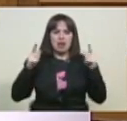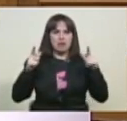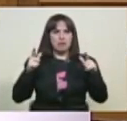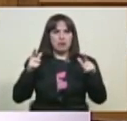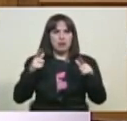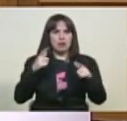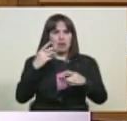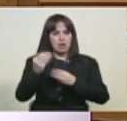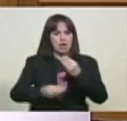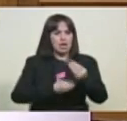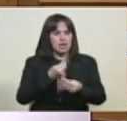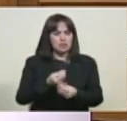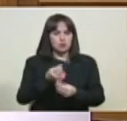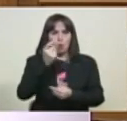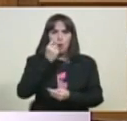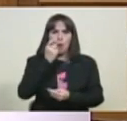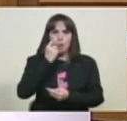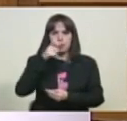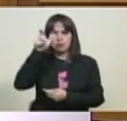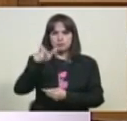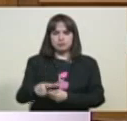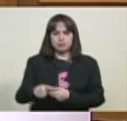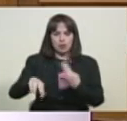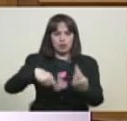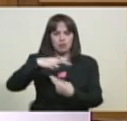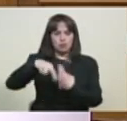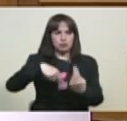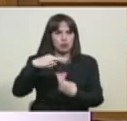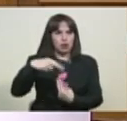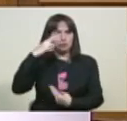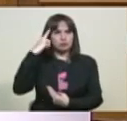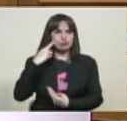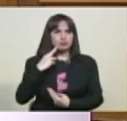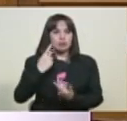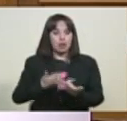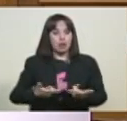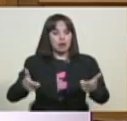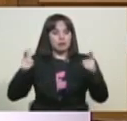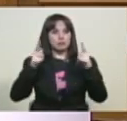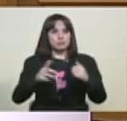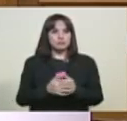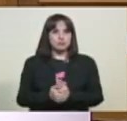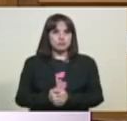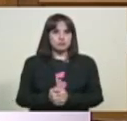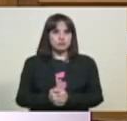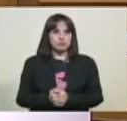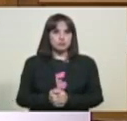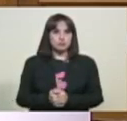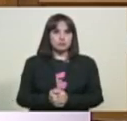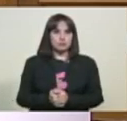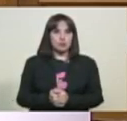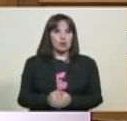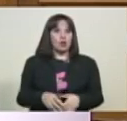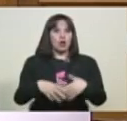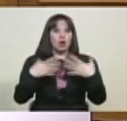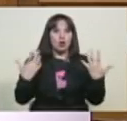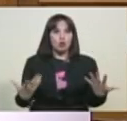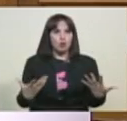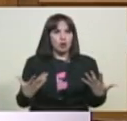por las armas libertadoras revolucionarias del gran Bolívar, de los grandes